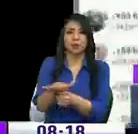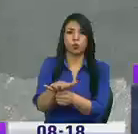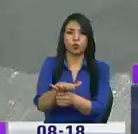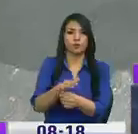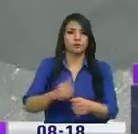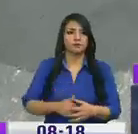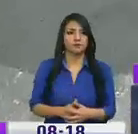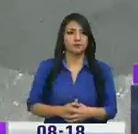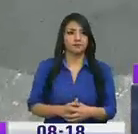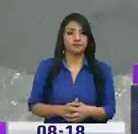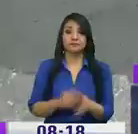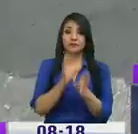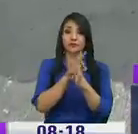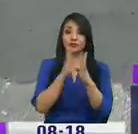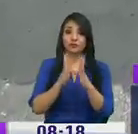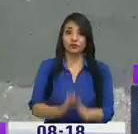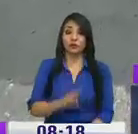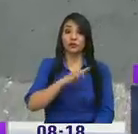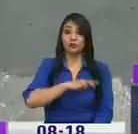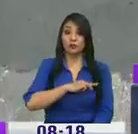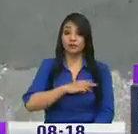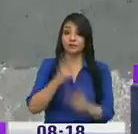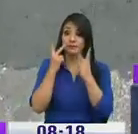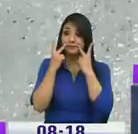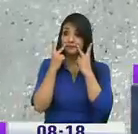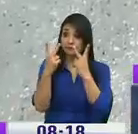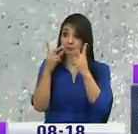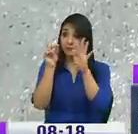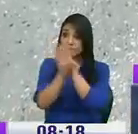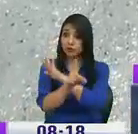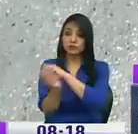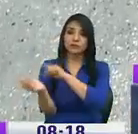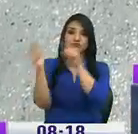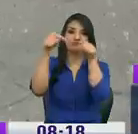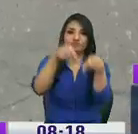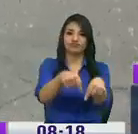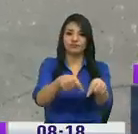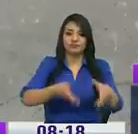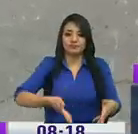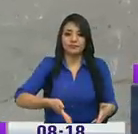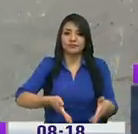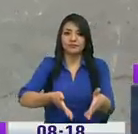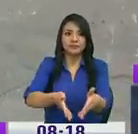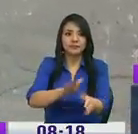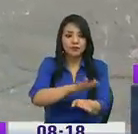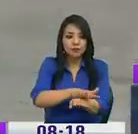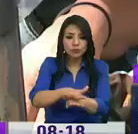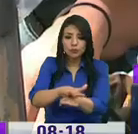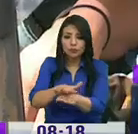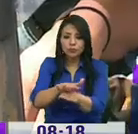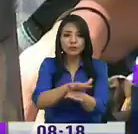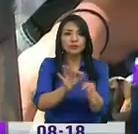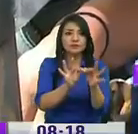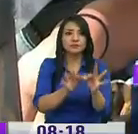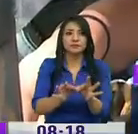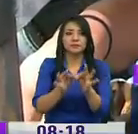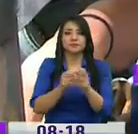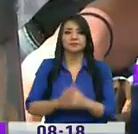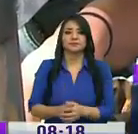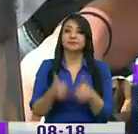terribles. Los funcionarios municipales acudieron hasta este sector en el norte de la capital y realizaron la labor de bacheo. Me parece bien